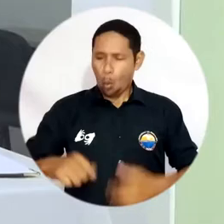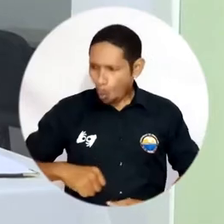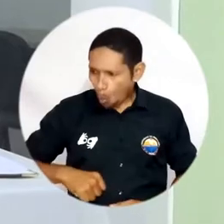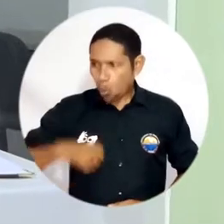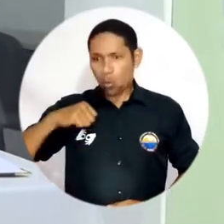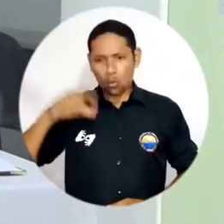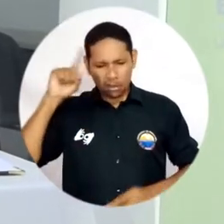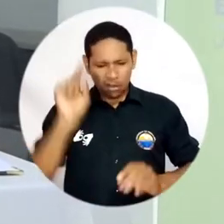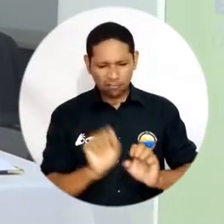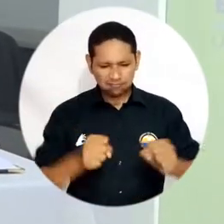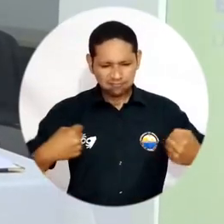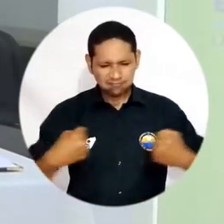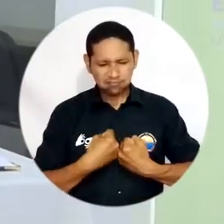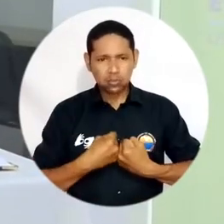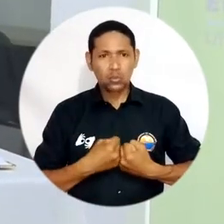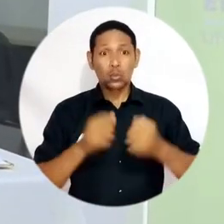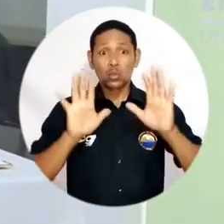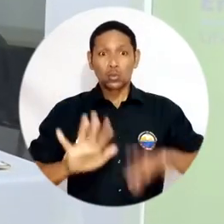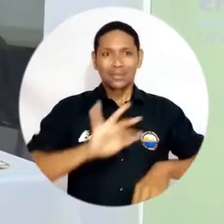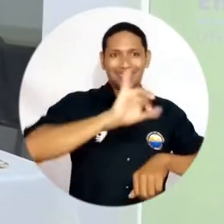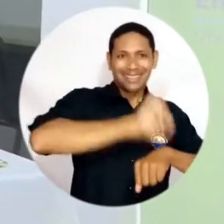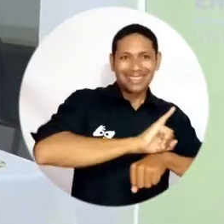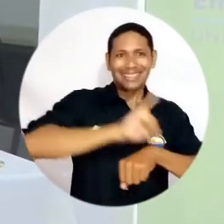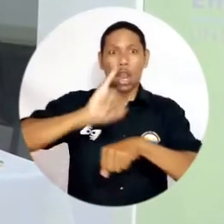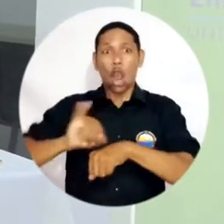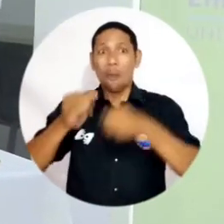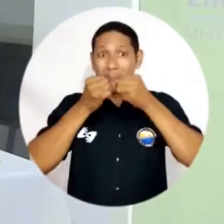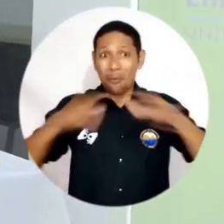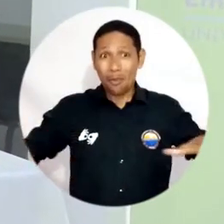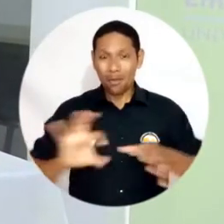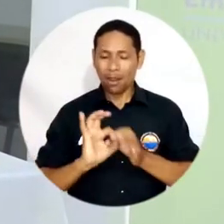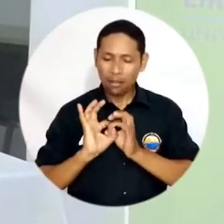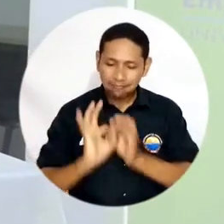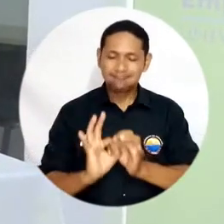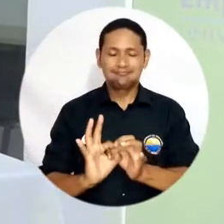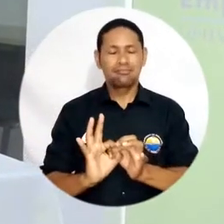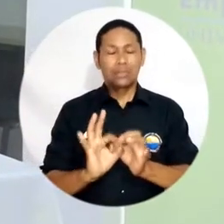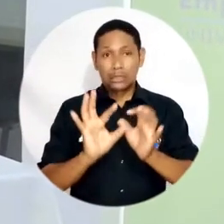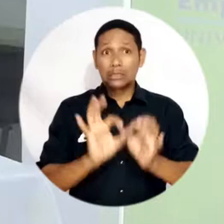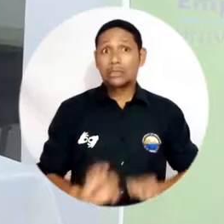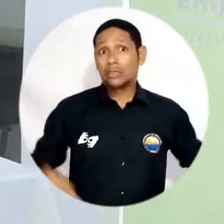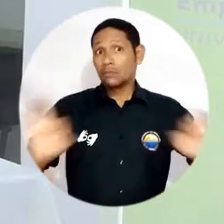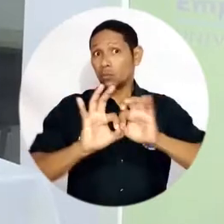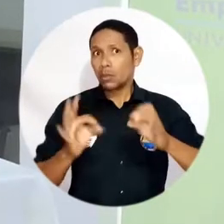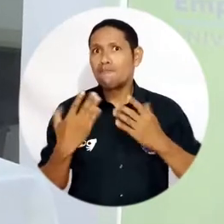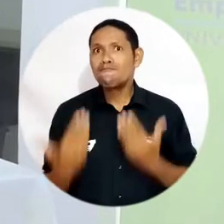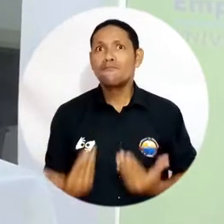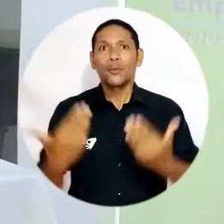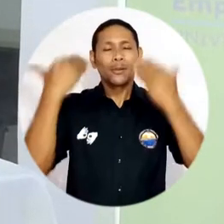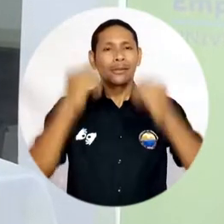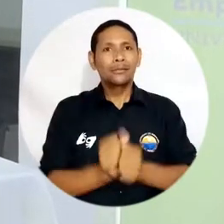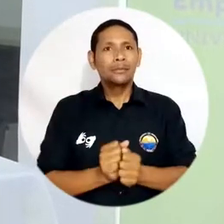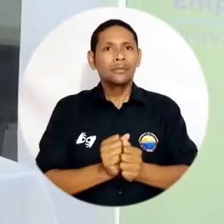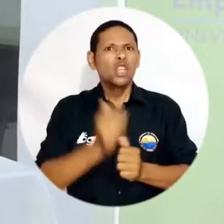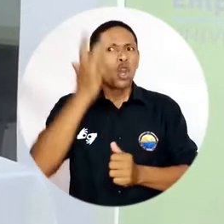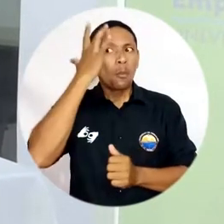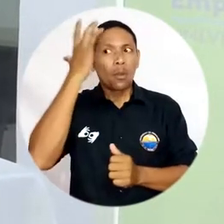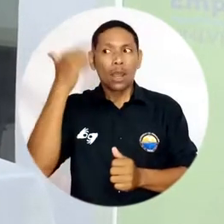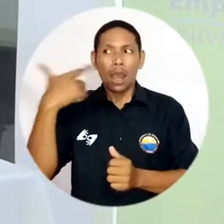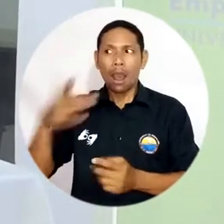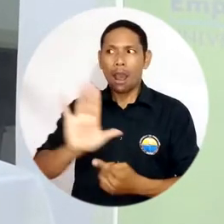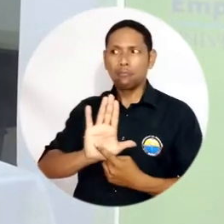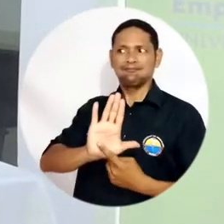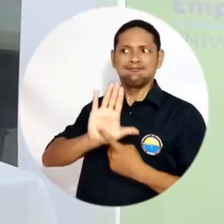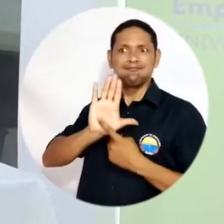afianzar estos lazos entre instituciones públicas que nos dan como reflejo